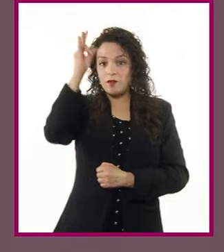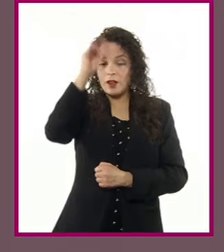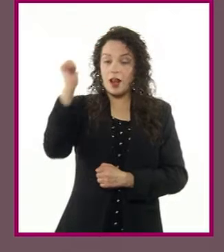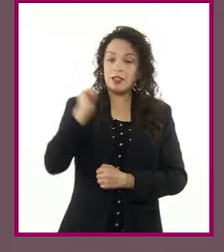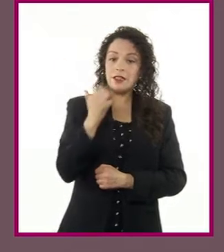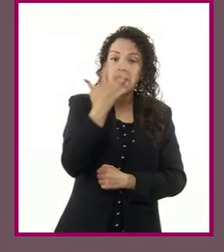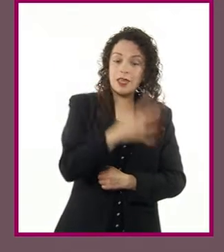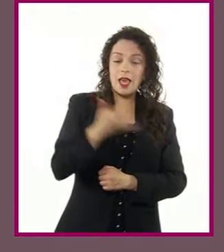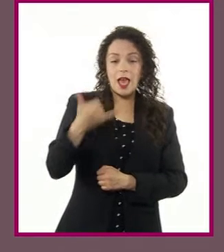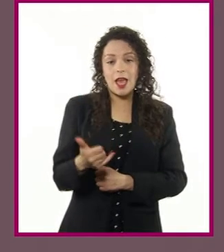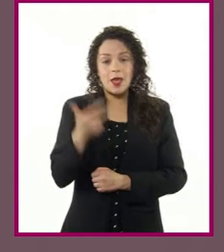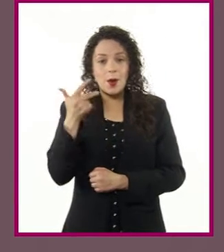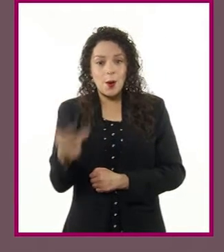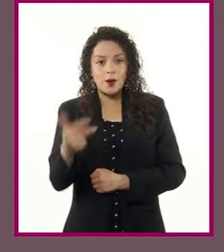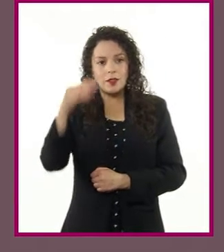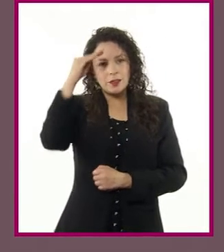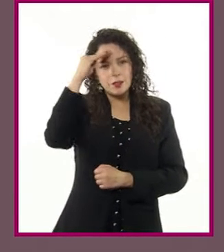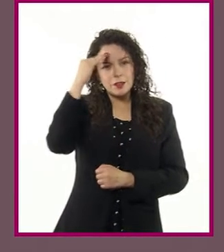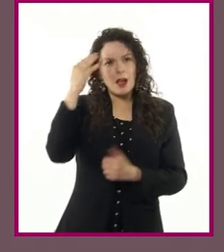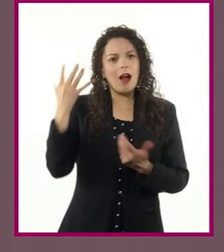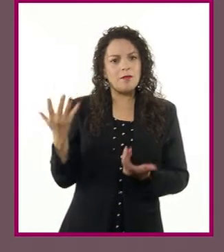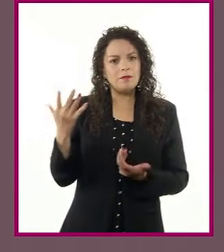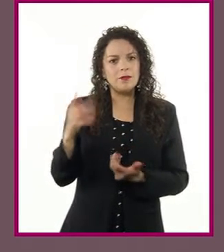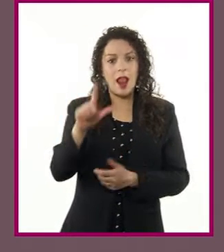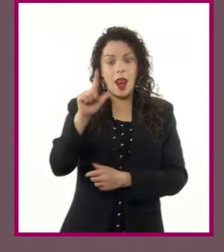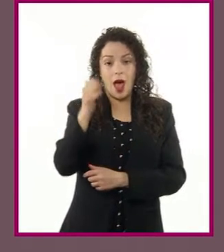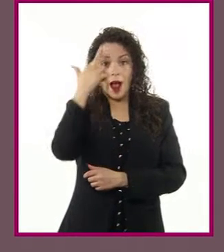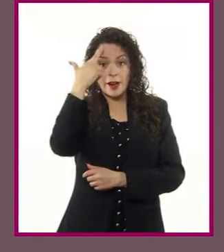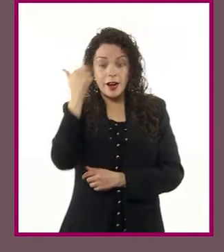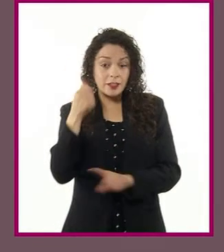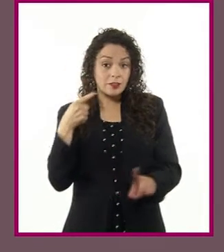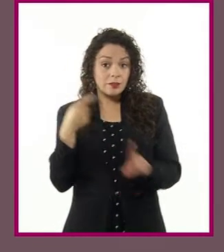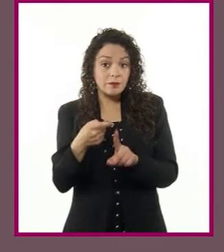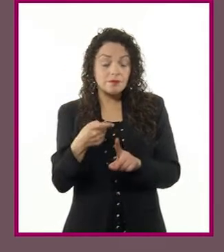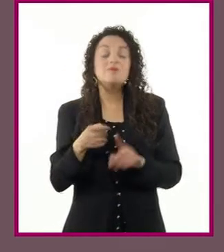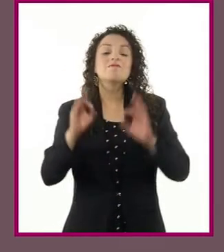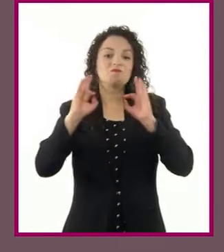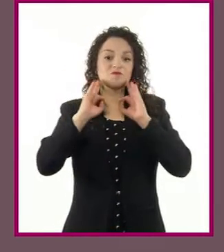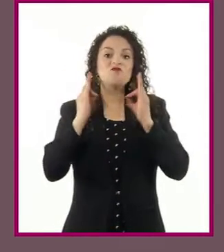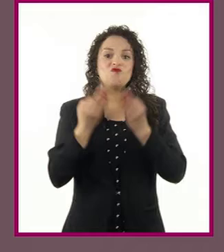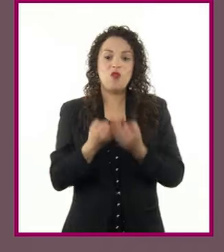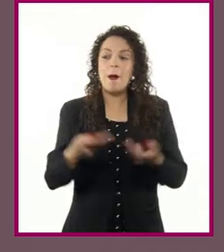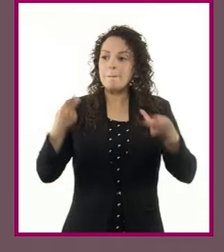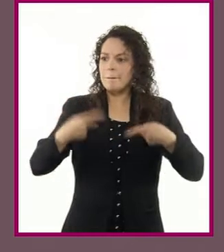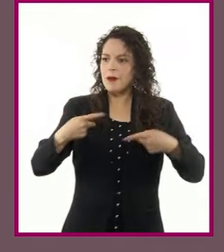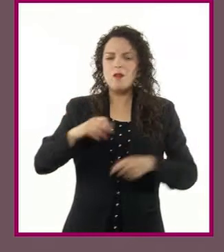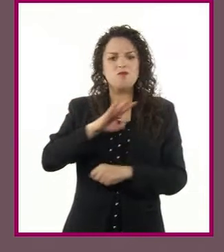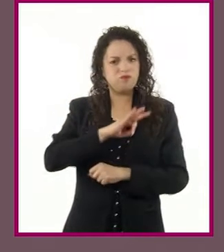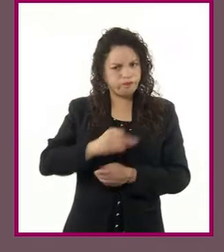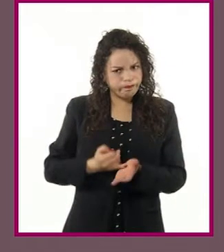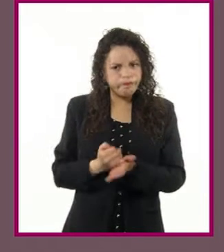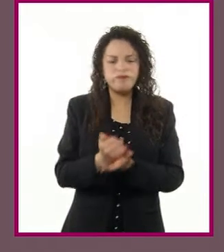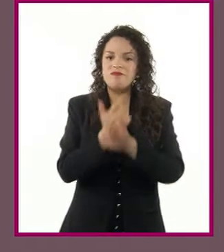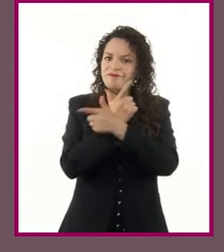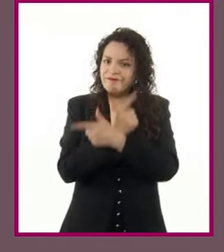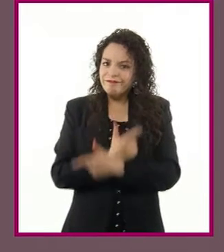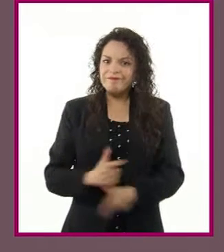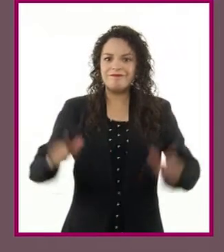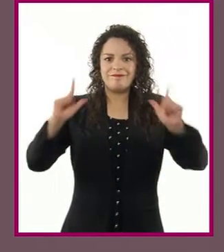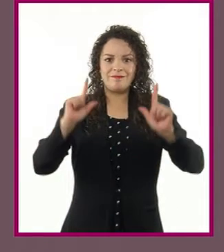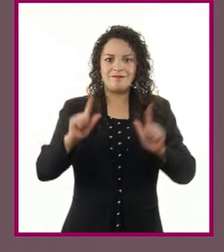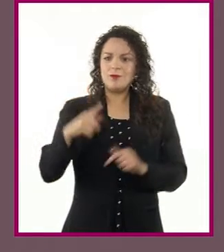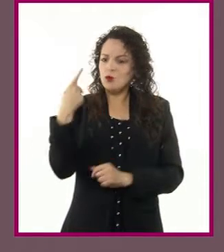y VIII, consideraron a la razón como la forma en que el ser humano podría ser libre y acercarse a su